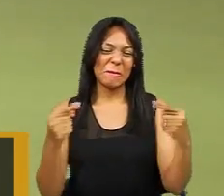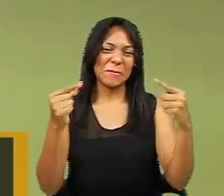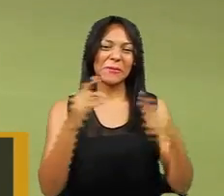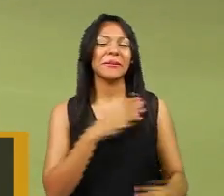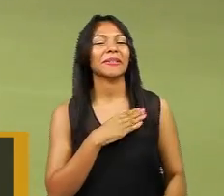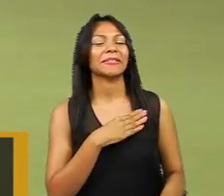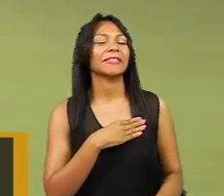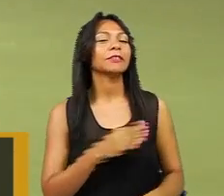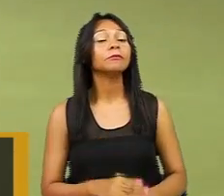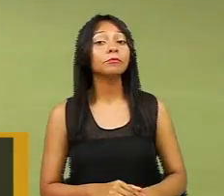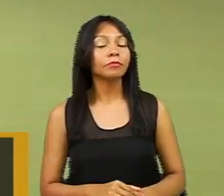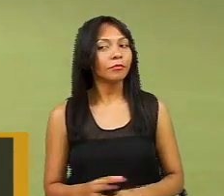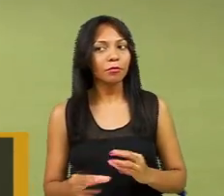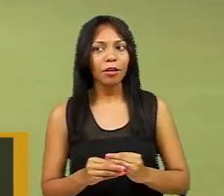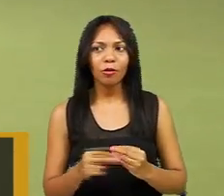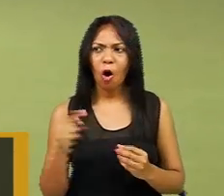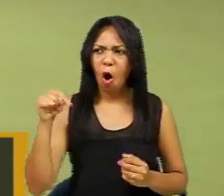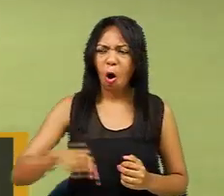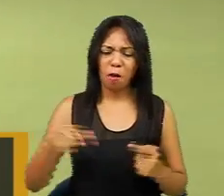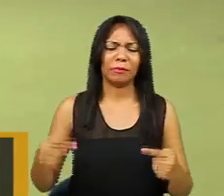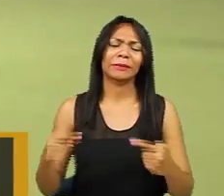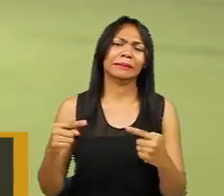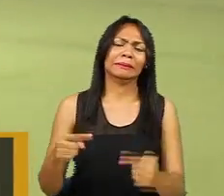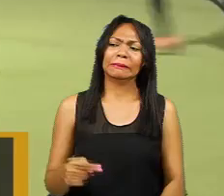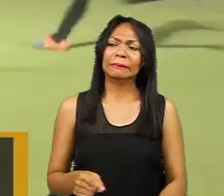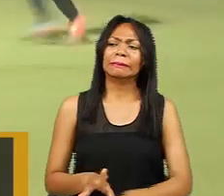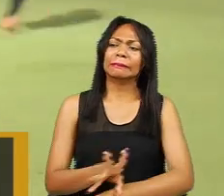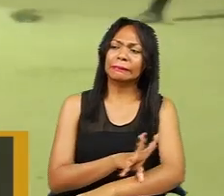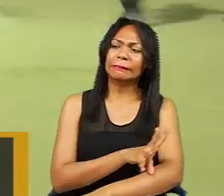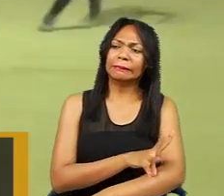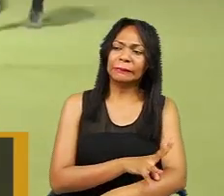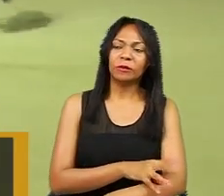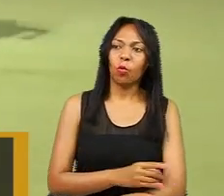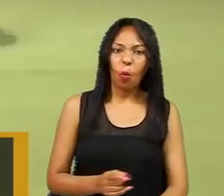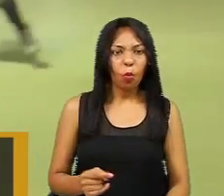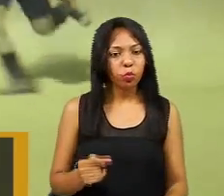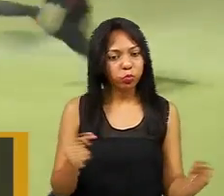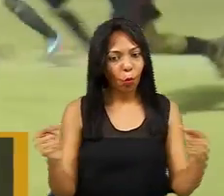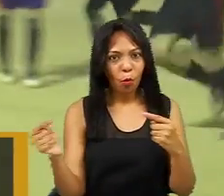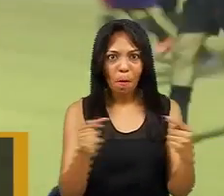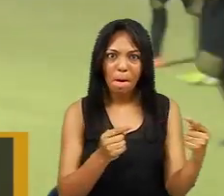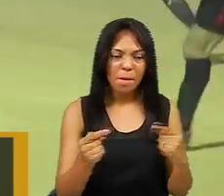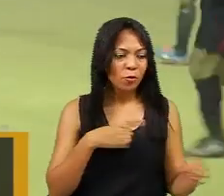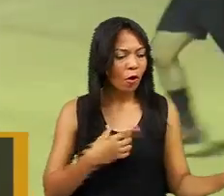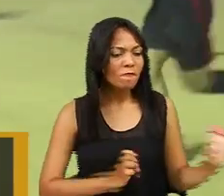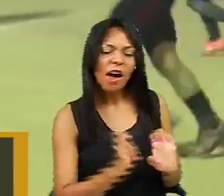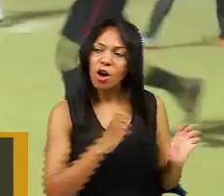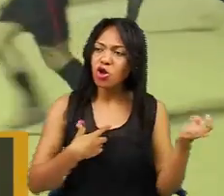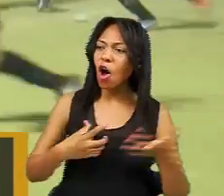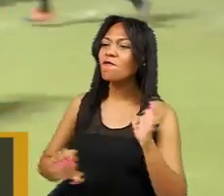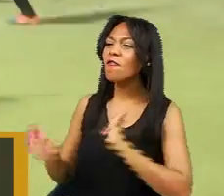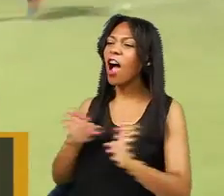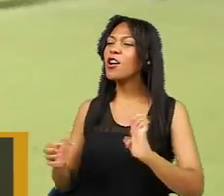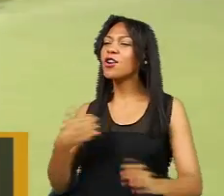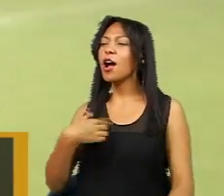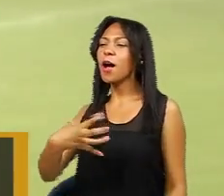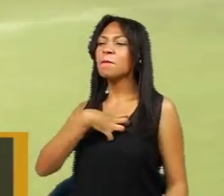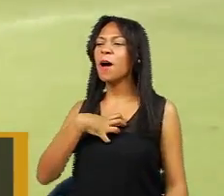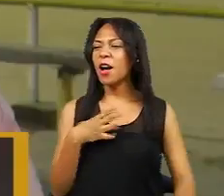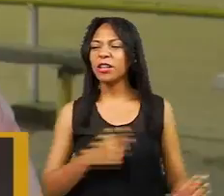El partido también fue sensacional, un partido de tú a tú, donde estaba defendiendo el título el equipo Amigos de